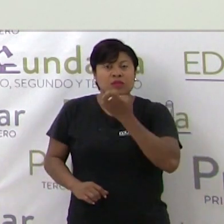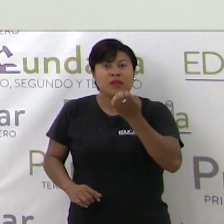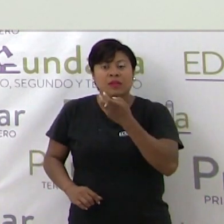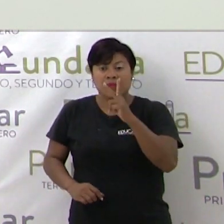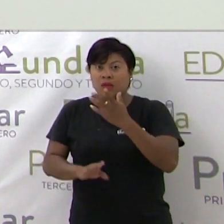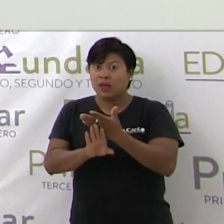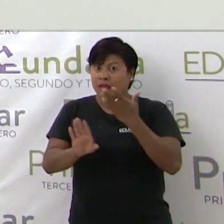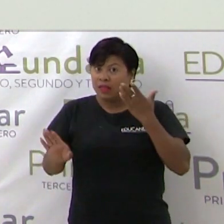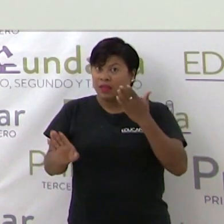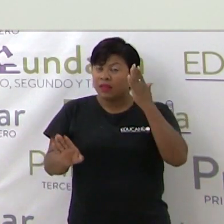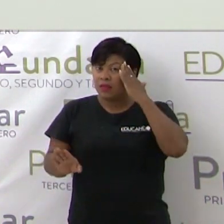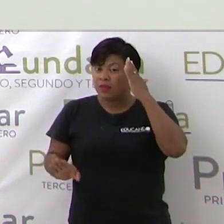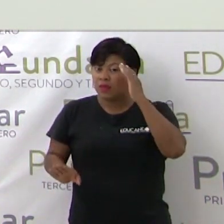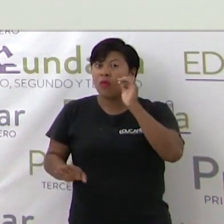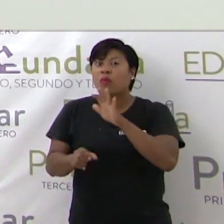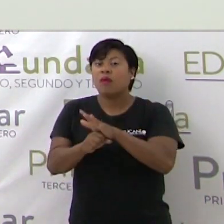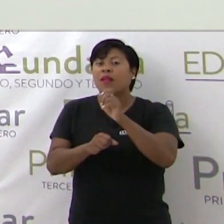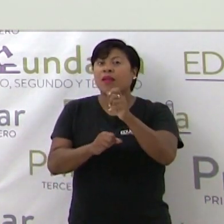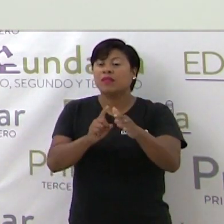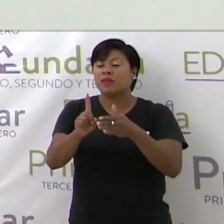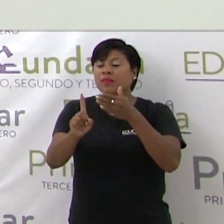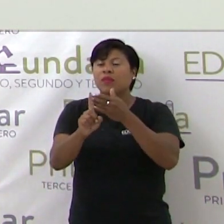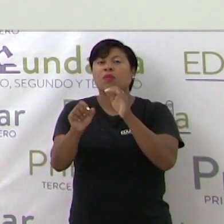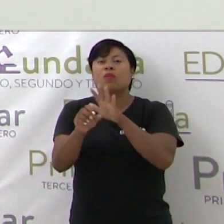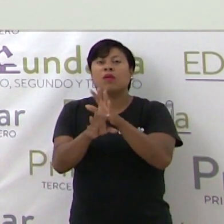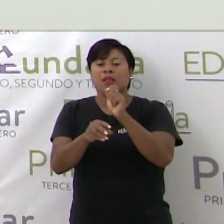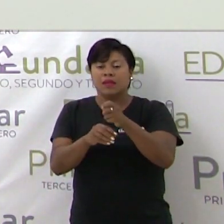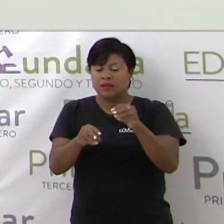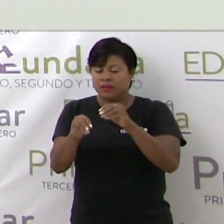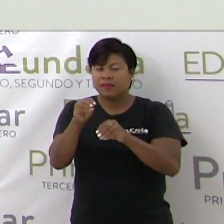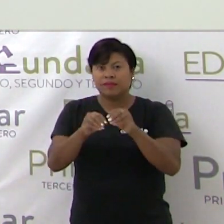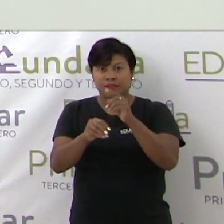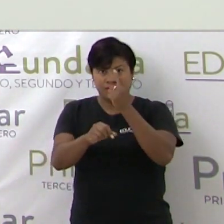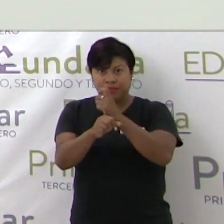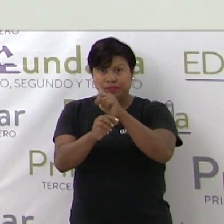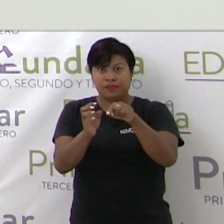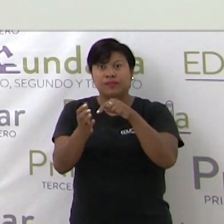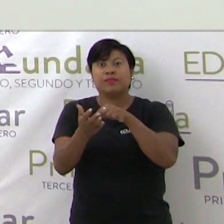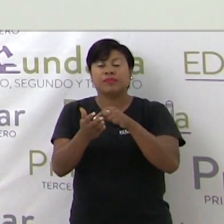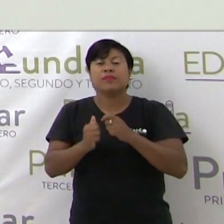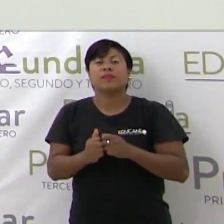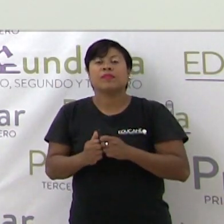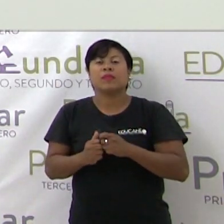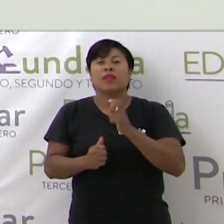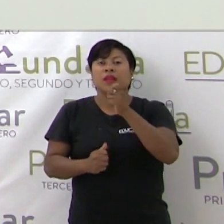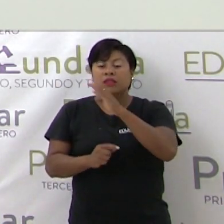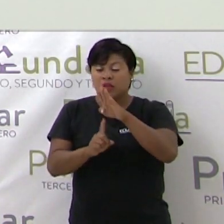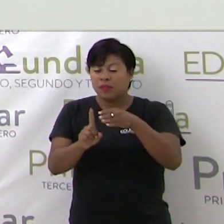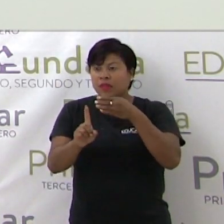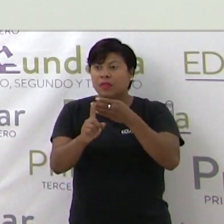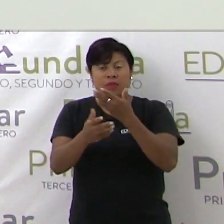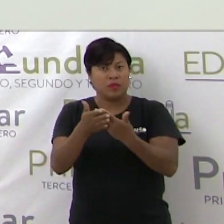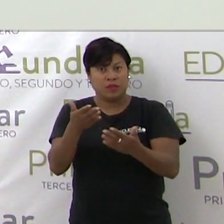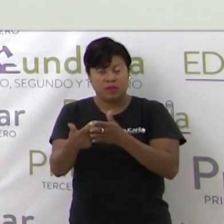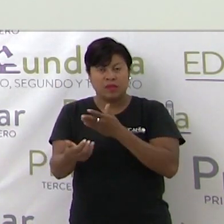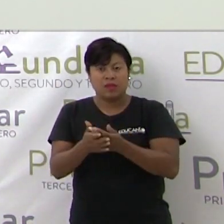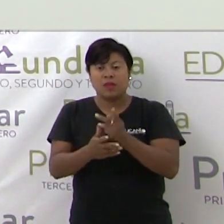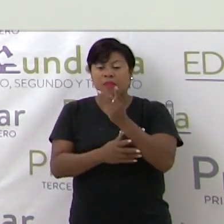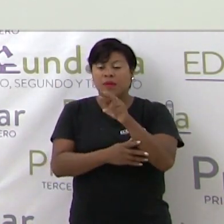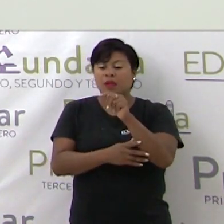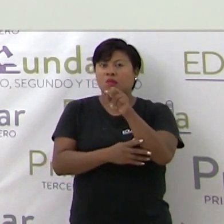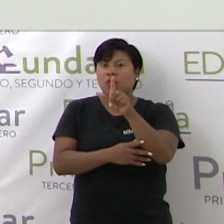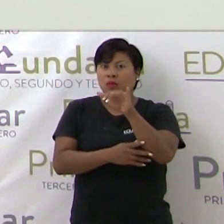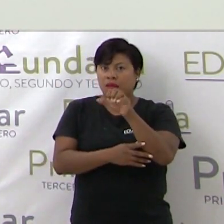que conozcan cuál es su objetivo y cuál es su organización. En primer lugar, tenemos que los objetivos actuales de las tertulias